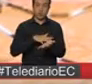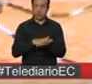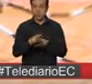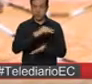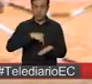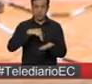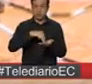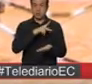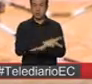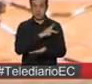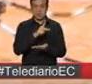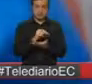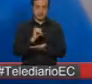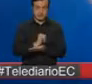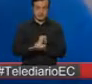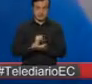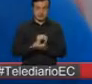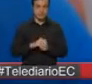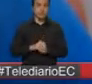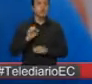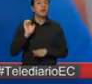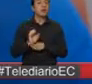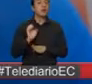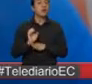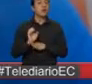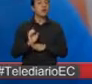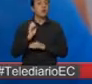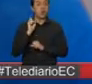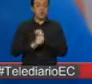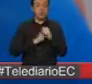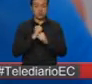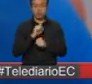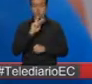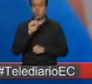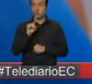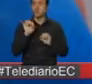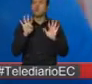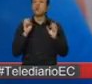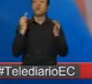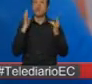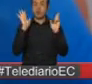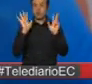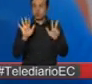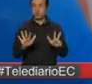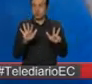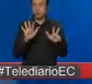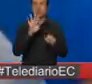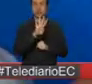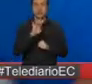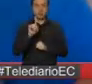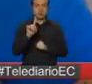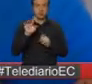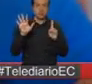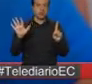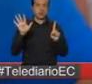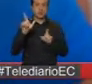pichincha e imbabura en ecuador durante el año 2019 se notificaron 8.416 casos con